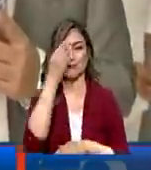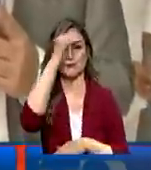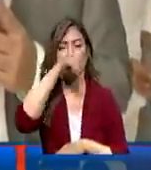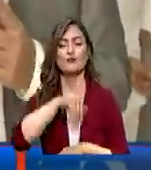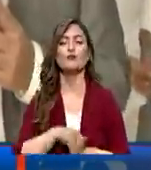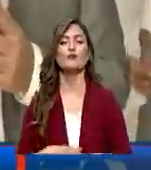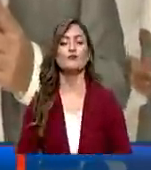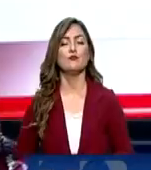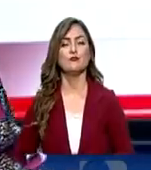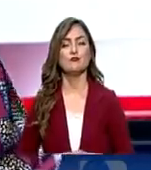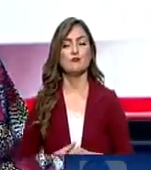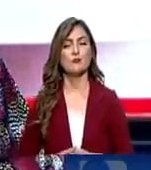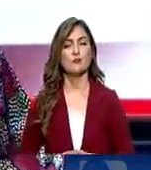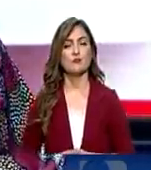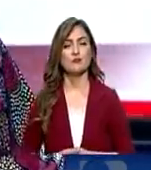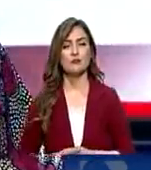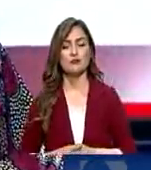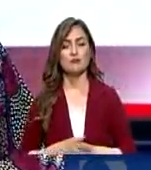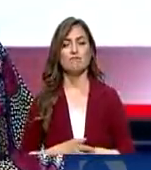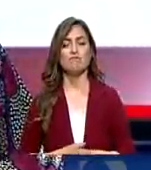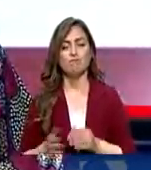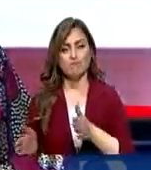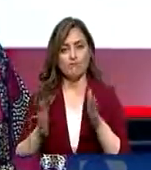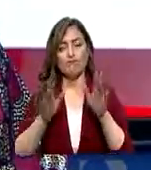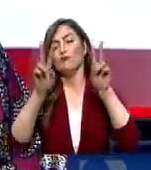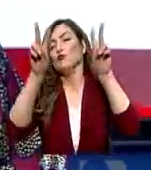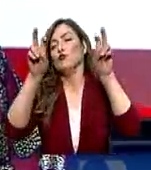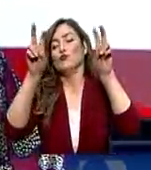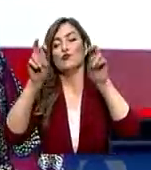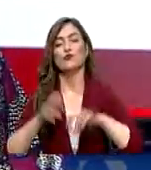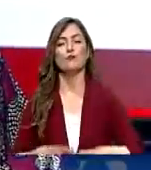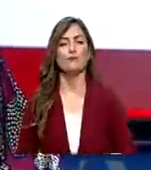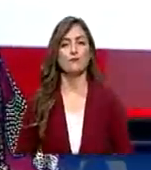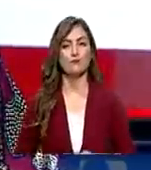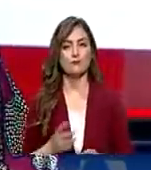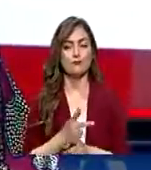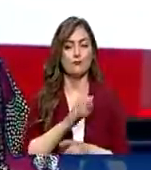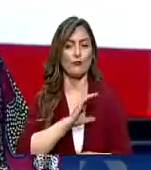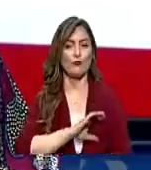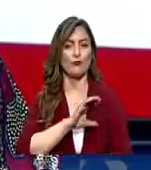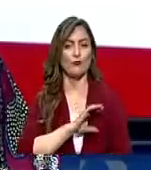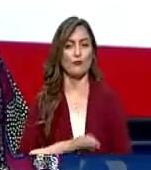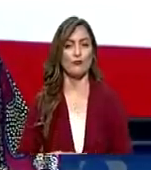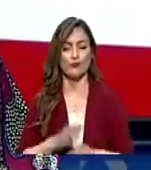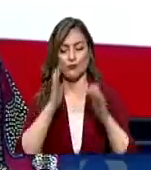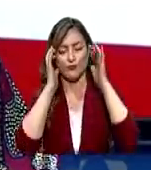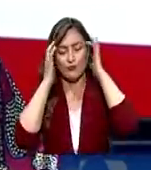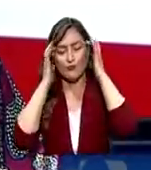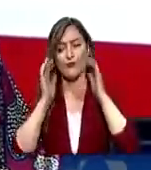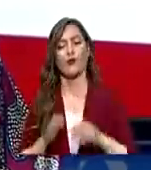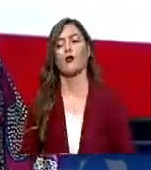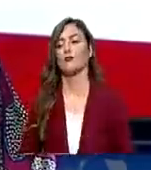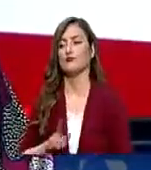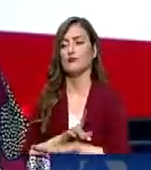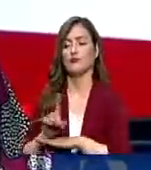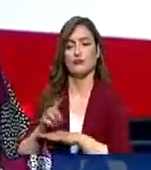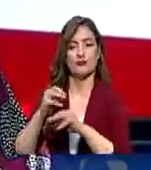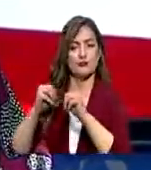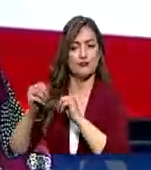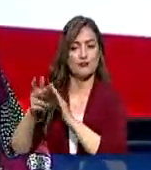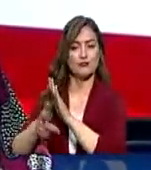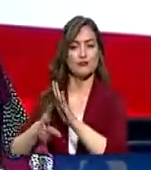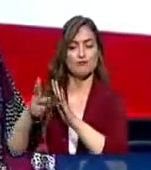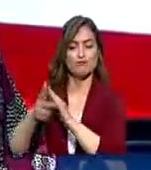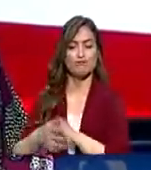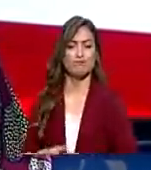tardes. Buenas tardes para ti, Alberto. En otros temas les contamos, concejales metropolitanos están preocupados porque el directorio de la empresa Metro